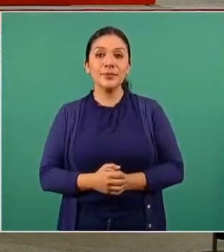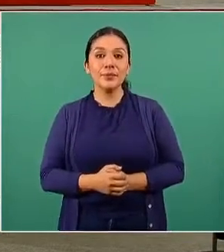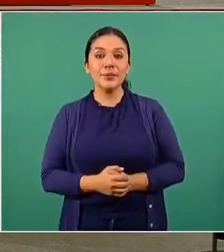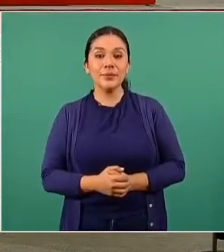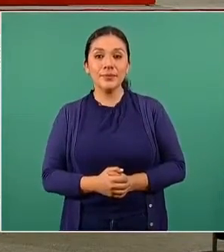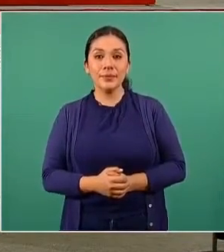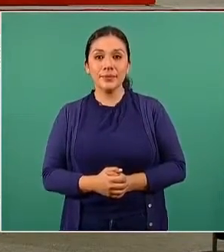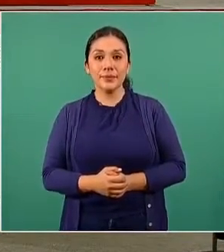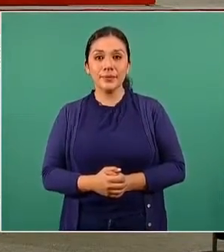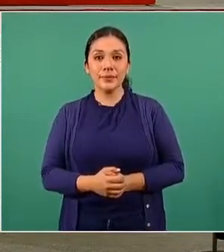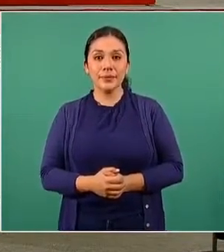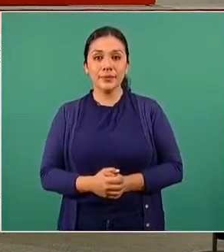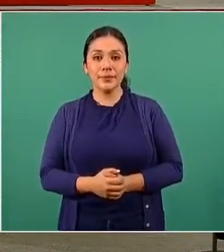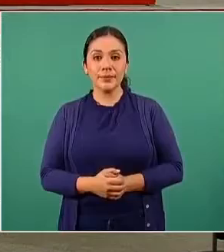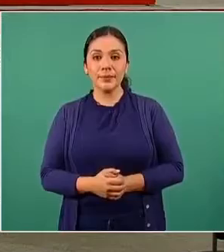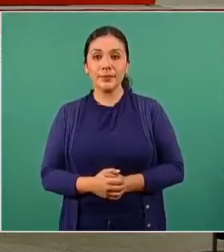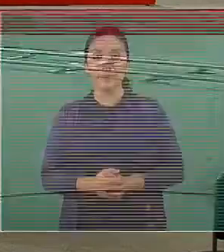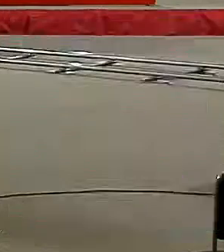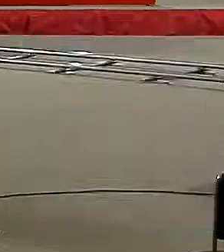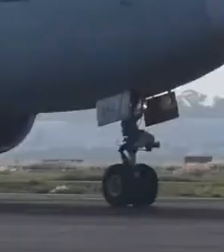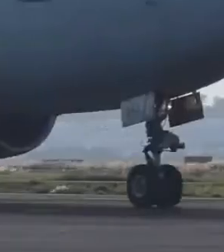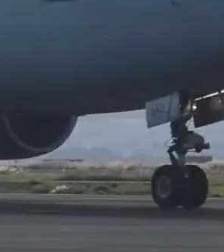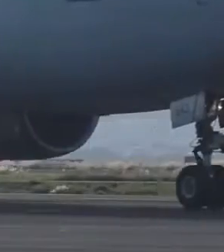gracias. Ya merito.